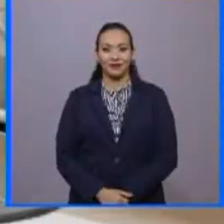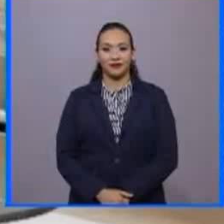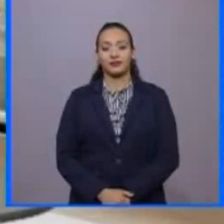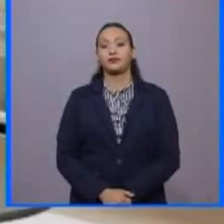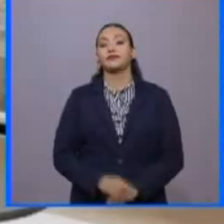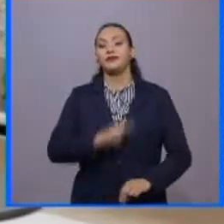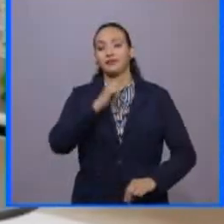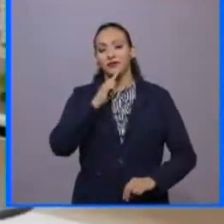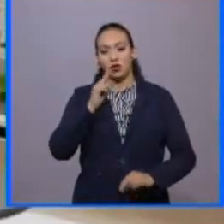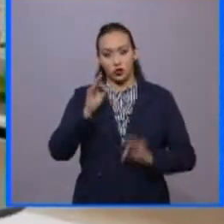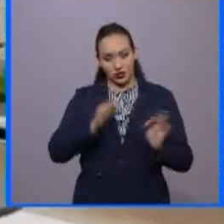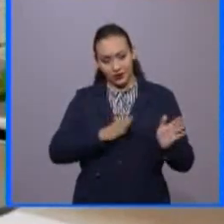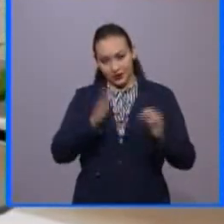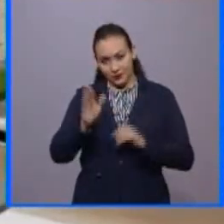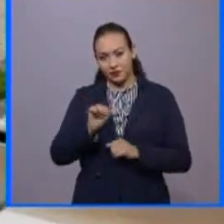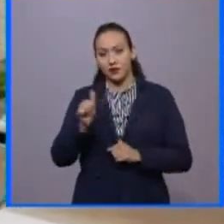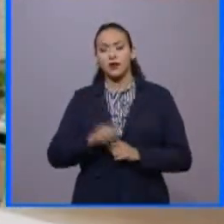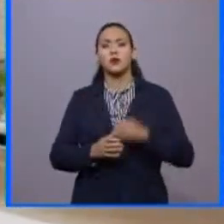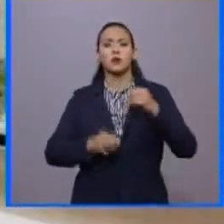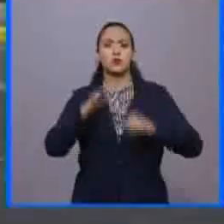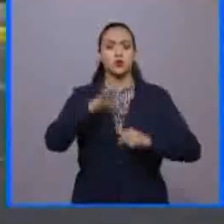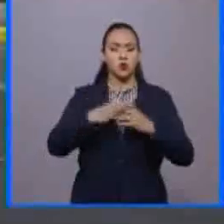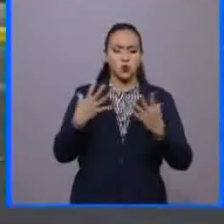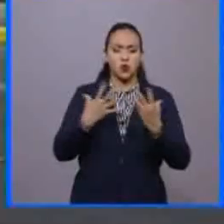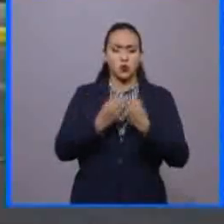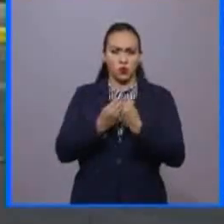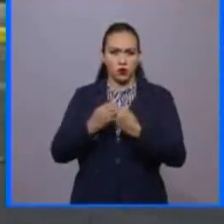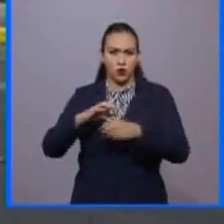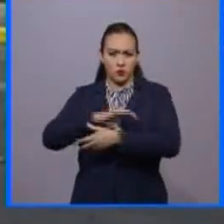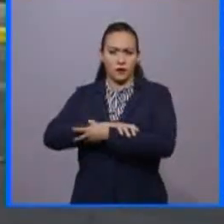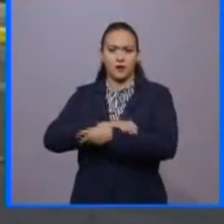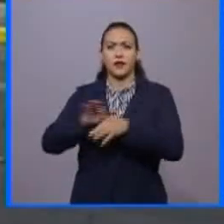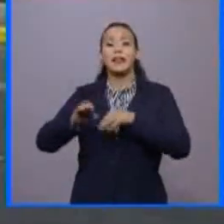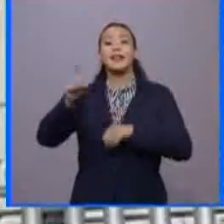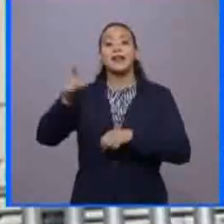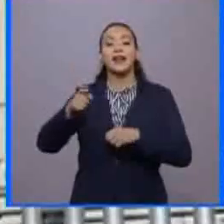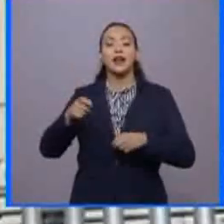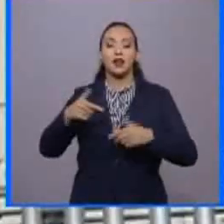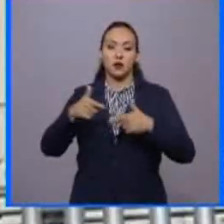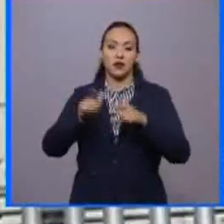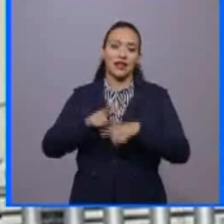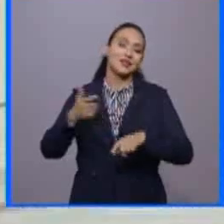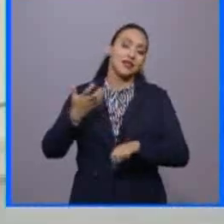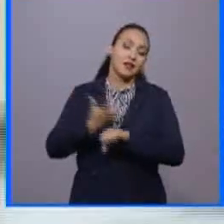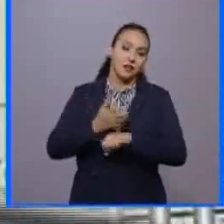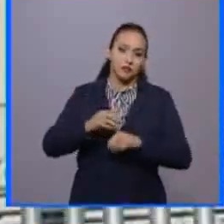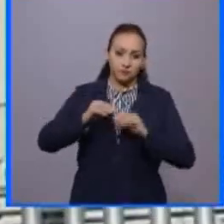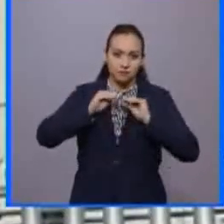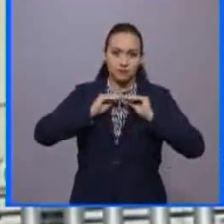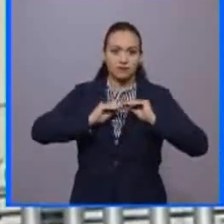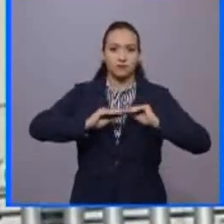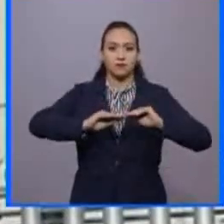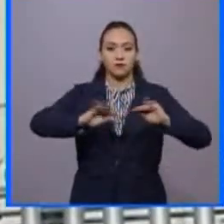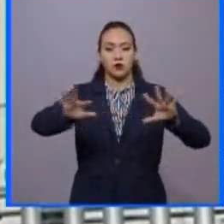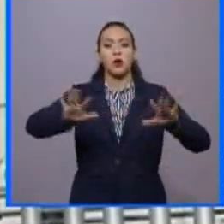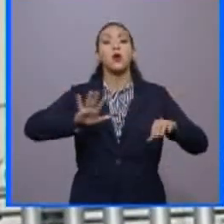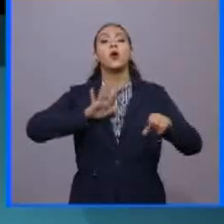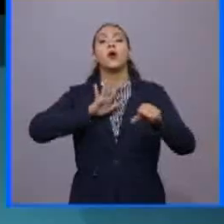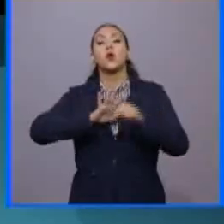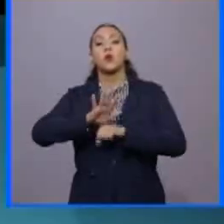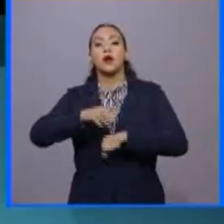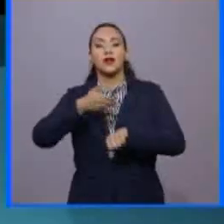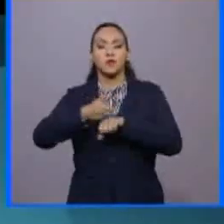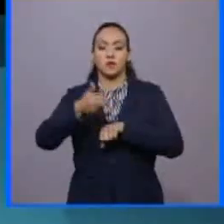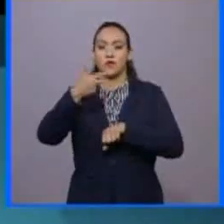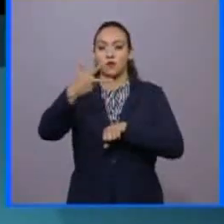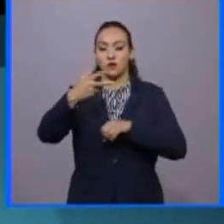En más noticias, el Tribunal Electoral, en coordinación con la Organización de Estados Americanos, lanzó la convocatoria de la 8ª